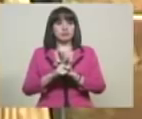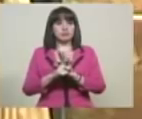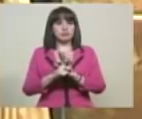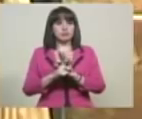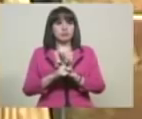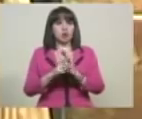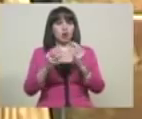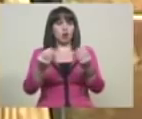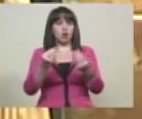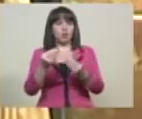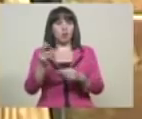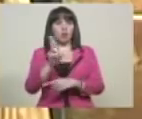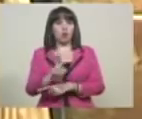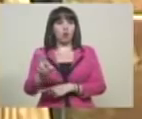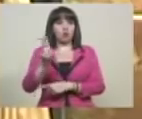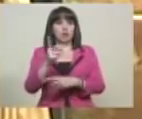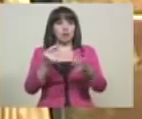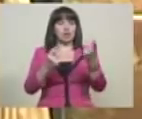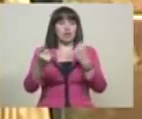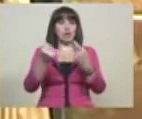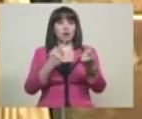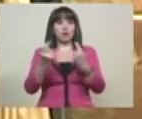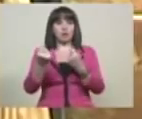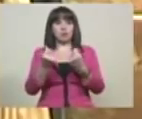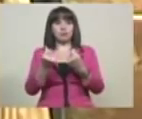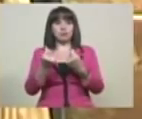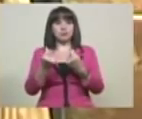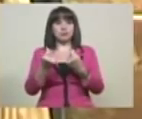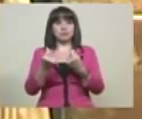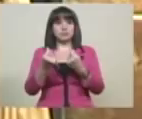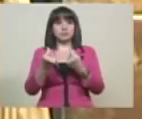el uso, la circulación, la transacción de